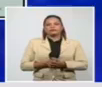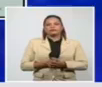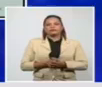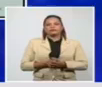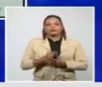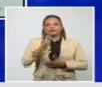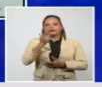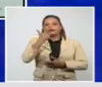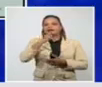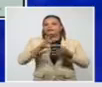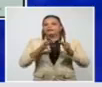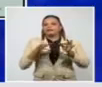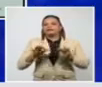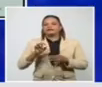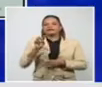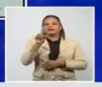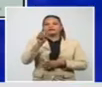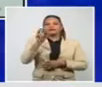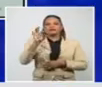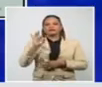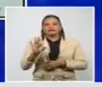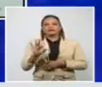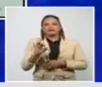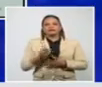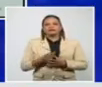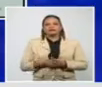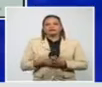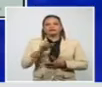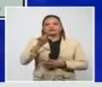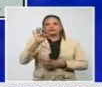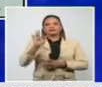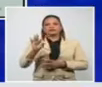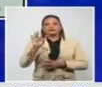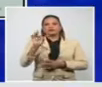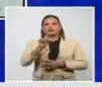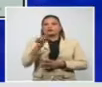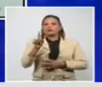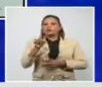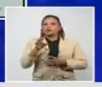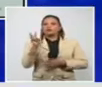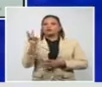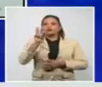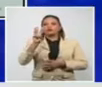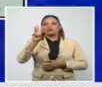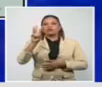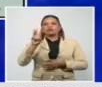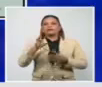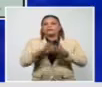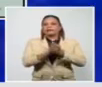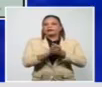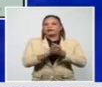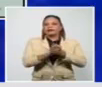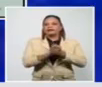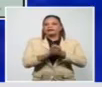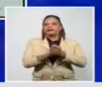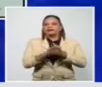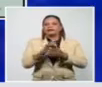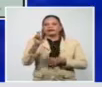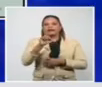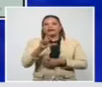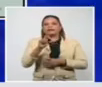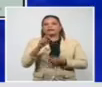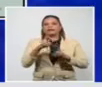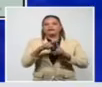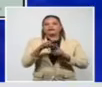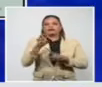17. 5 de Huila de Melena, 4 de Caimito, de Artemisa y Cabecera y